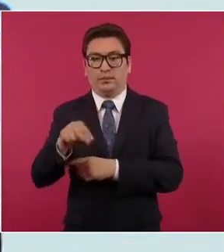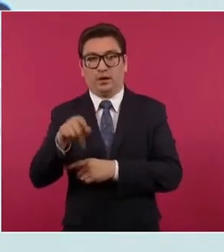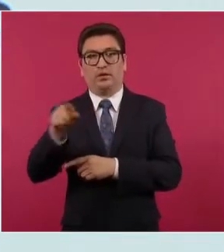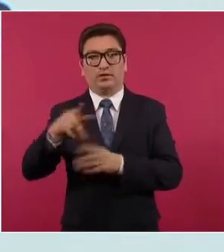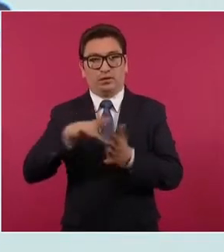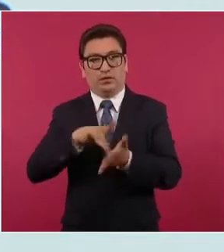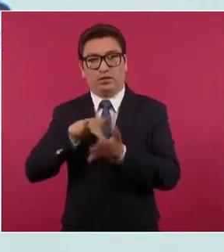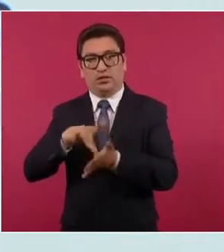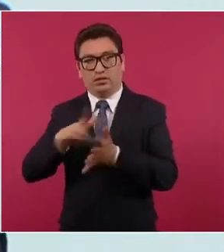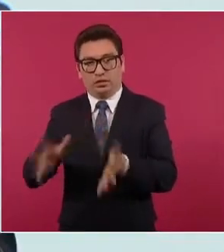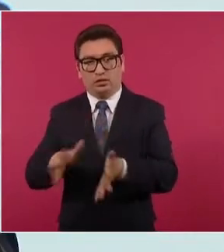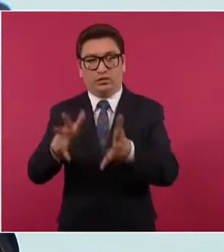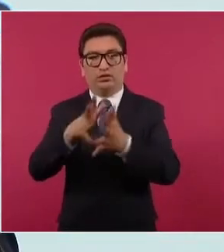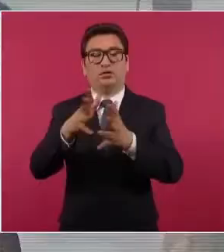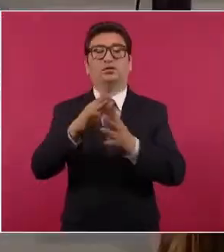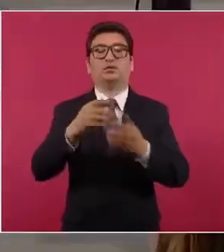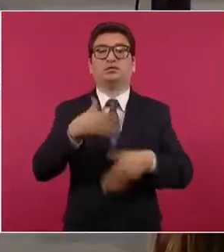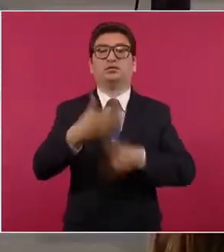pues produjo